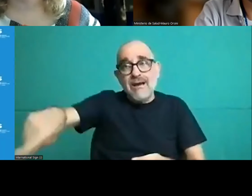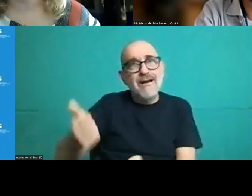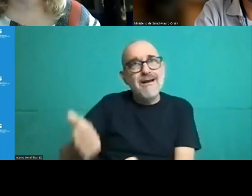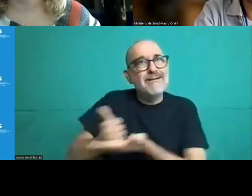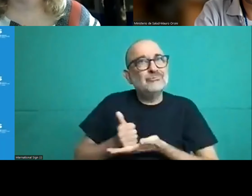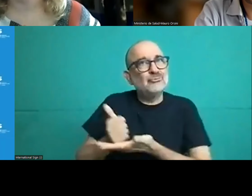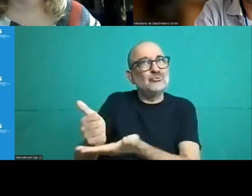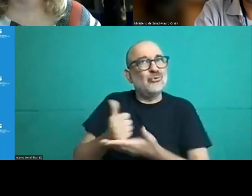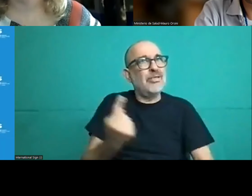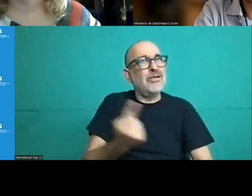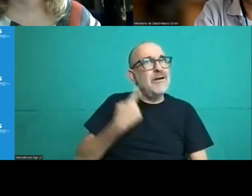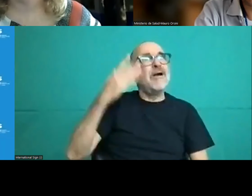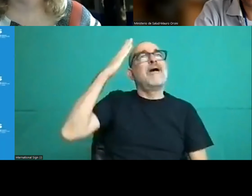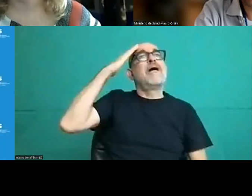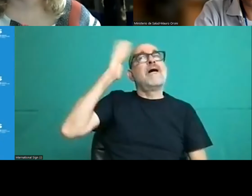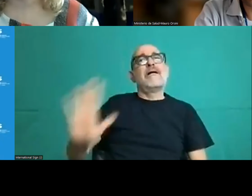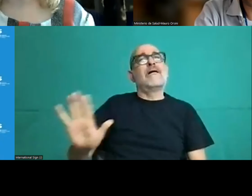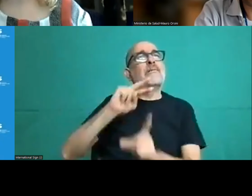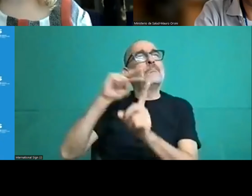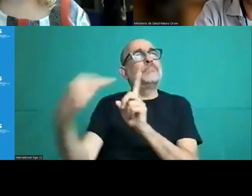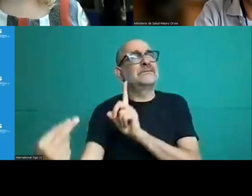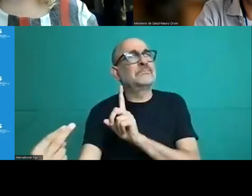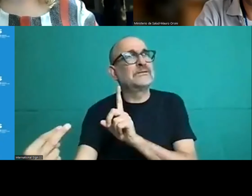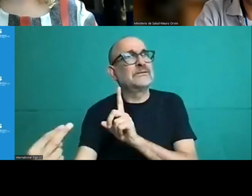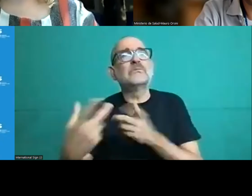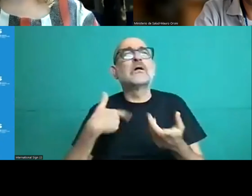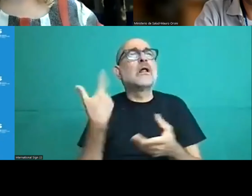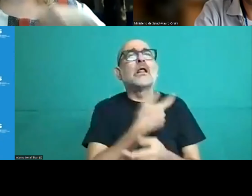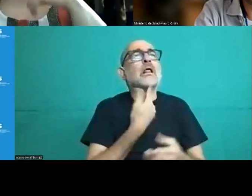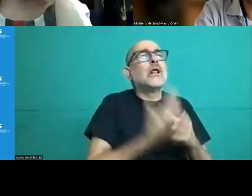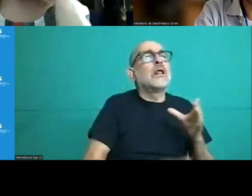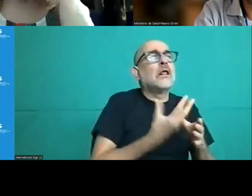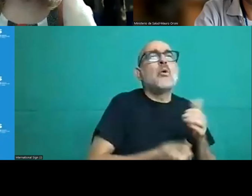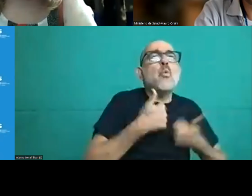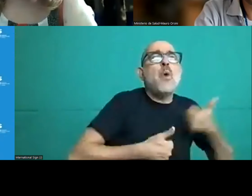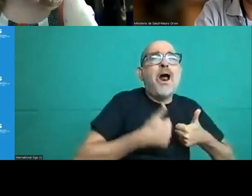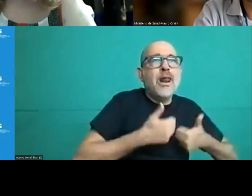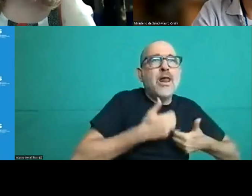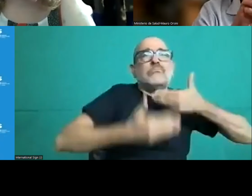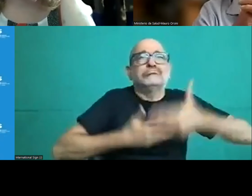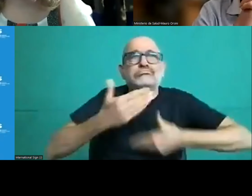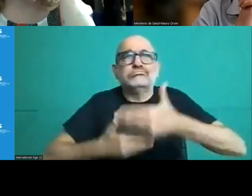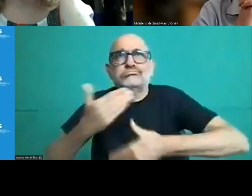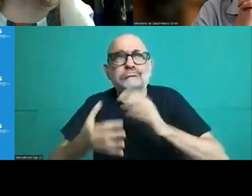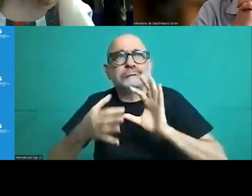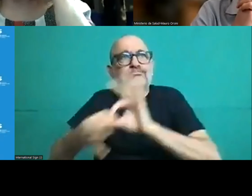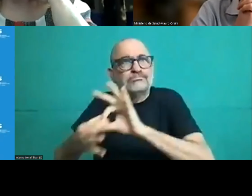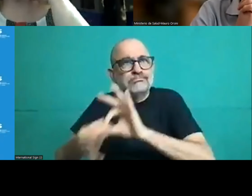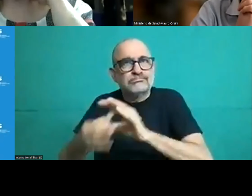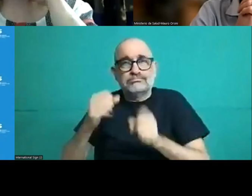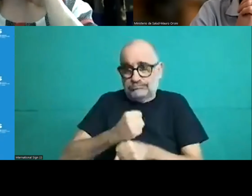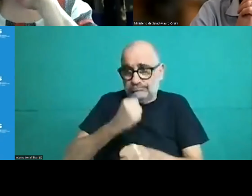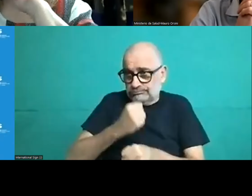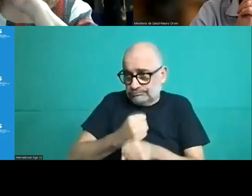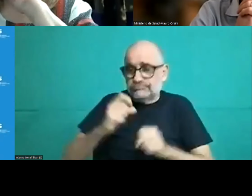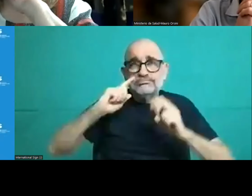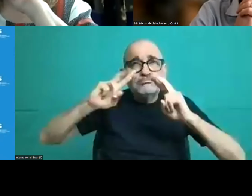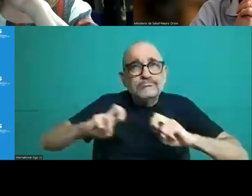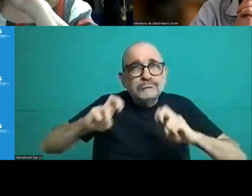hospitales, nosotros incluimos a los pacientes en los comités de ética que evalúan los proyectos